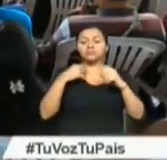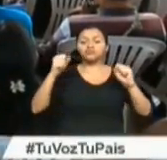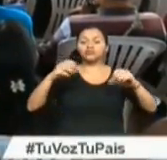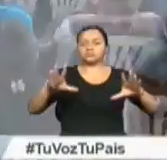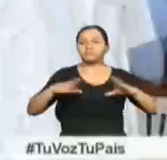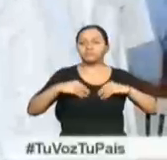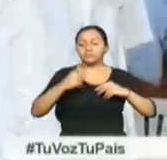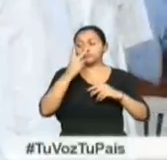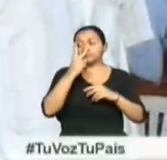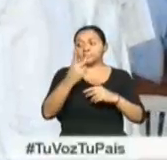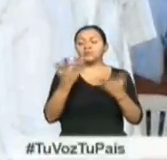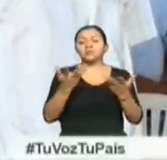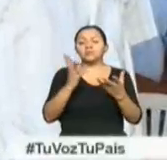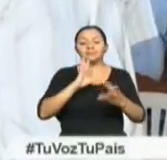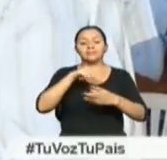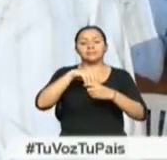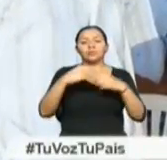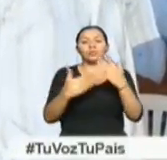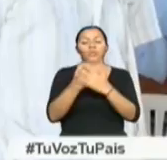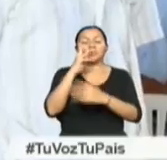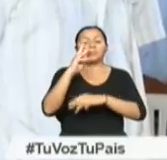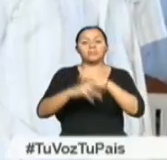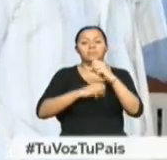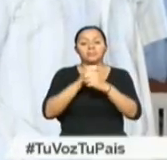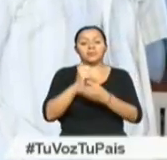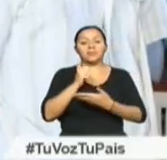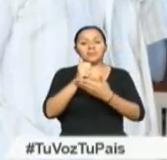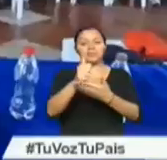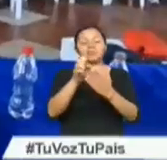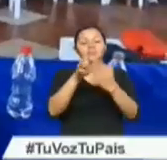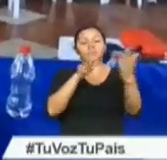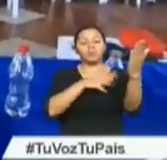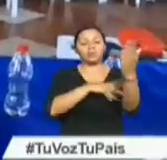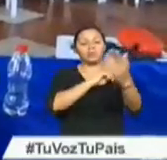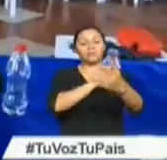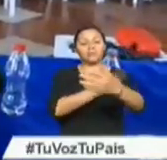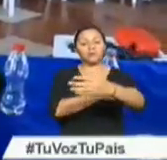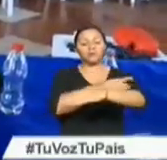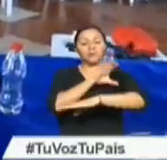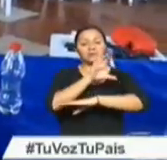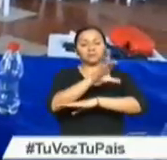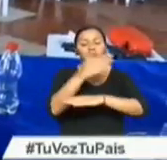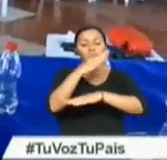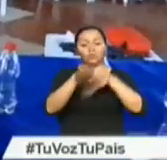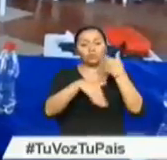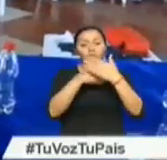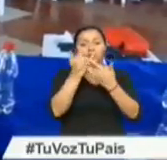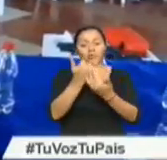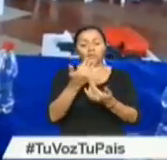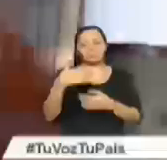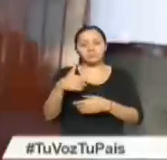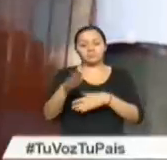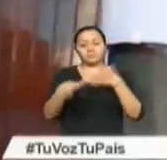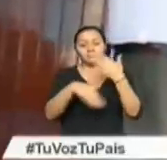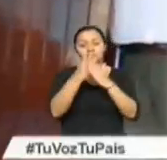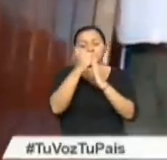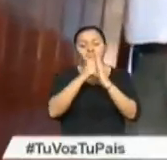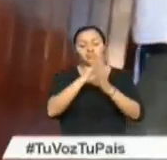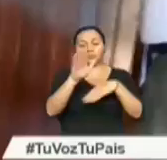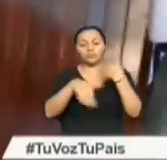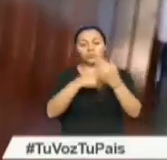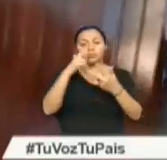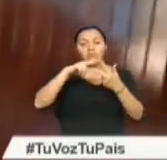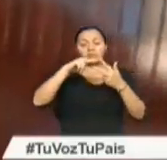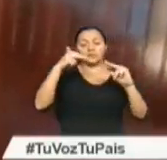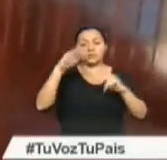agremiados de la cooperativa Nuevo Milenio, beneficiados con el proyecto de fortalecimiento de las capacidades de los pescadores artesanales de las